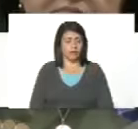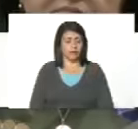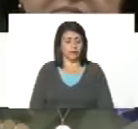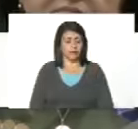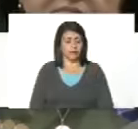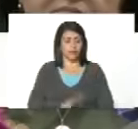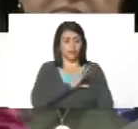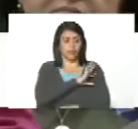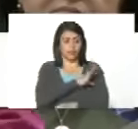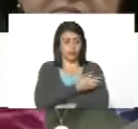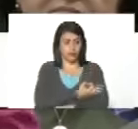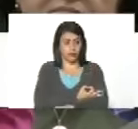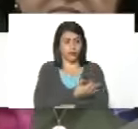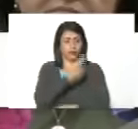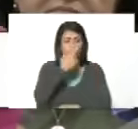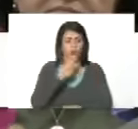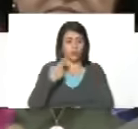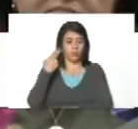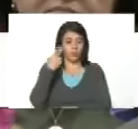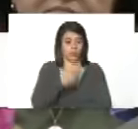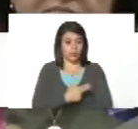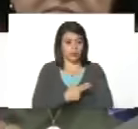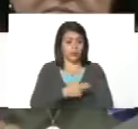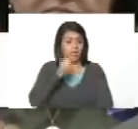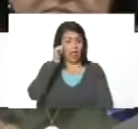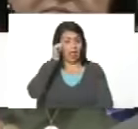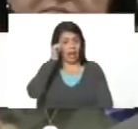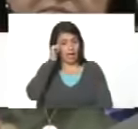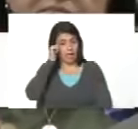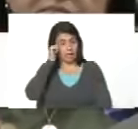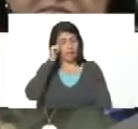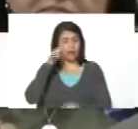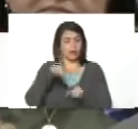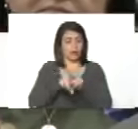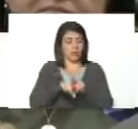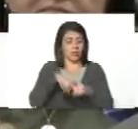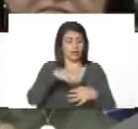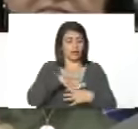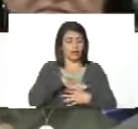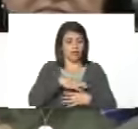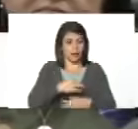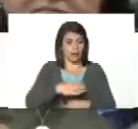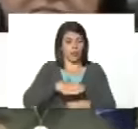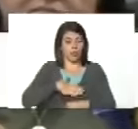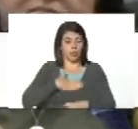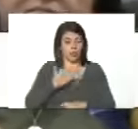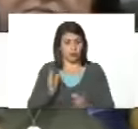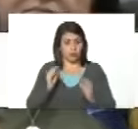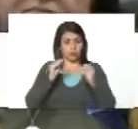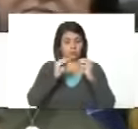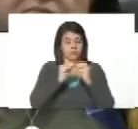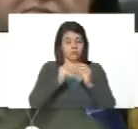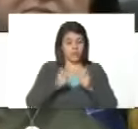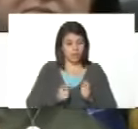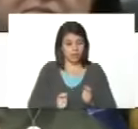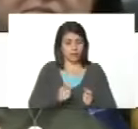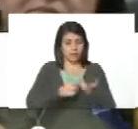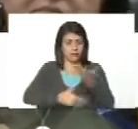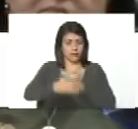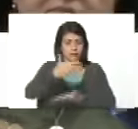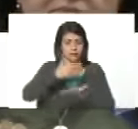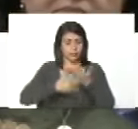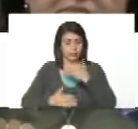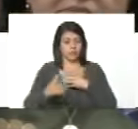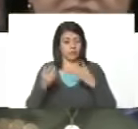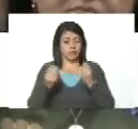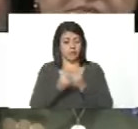nosotras, bueno, fortalecer ese compromiso con el sudeste asiático a través del interés de poder adherirnos al Tratado de Amistad y Cooperación